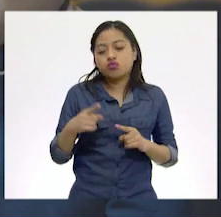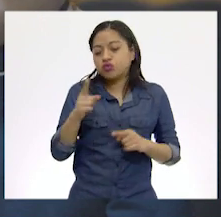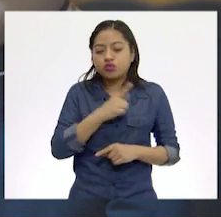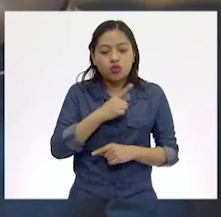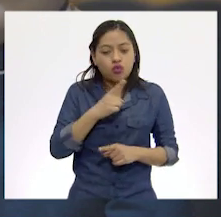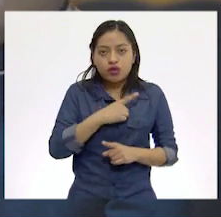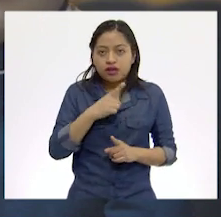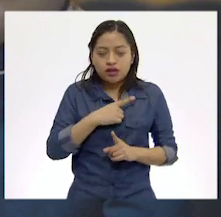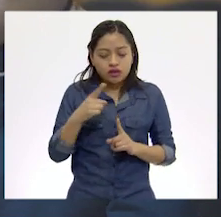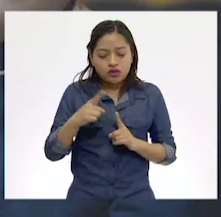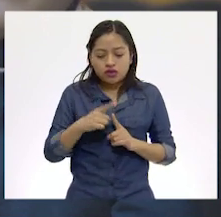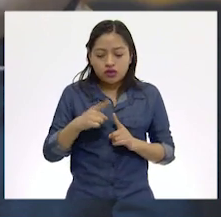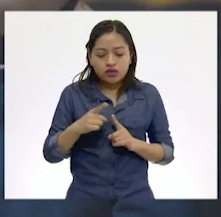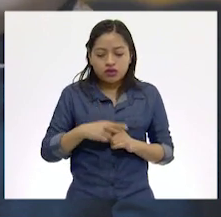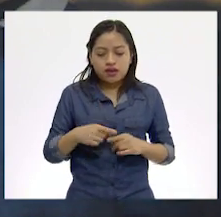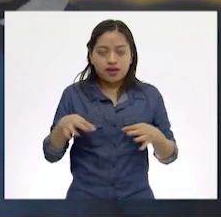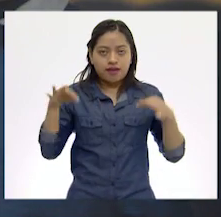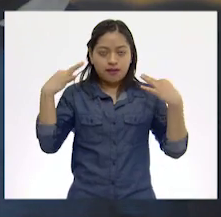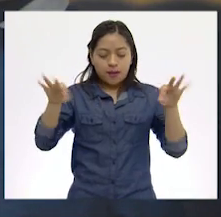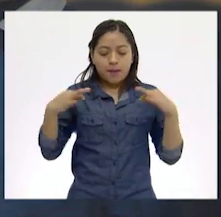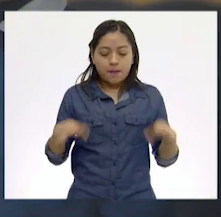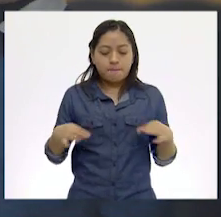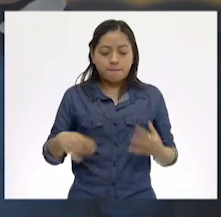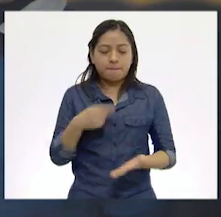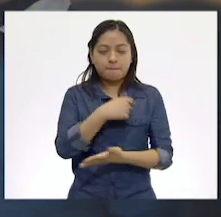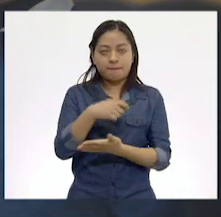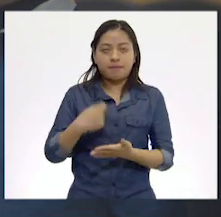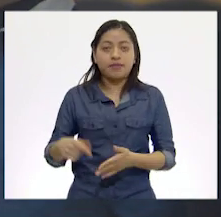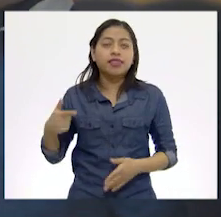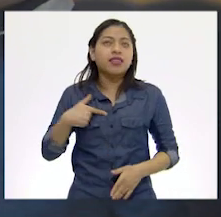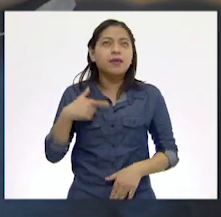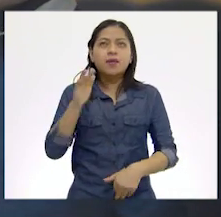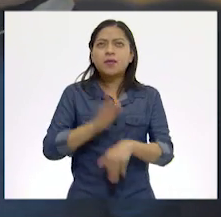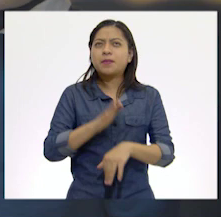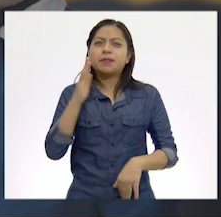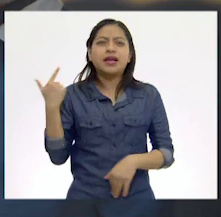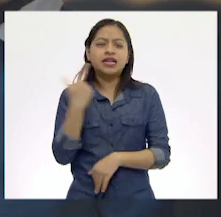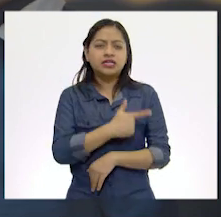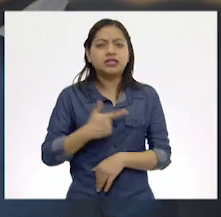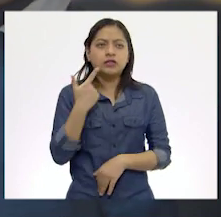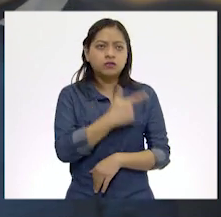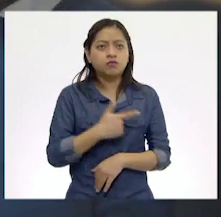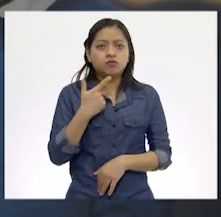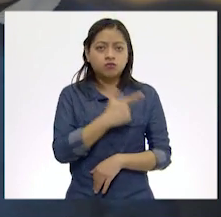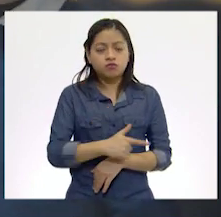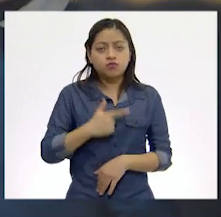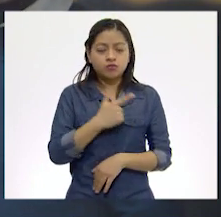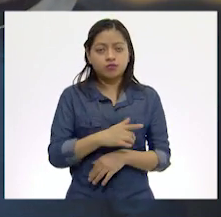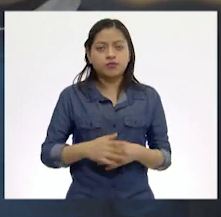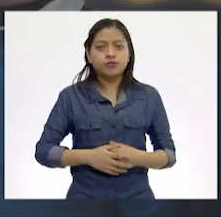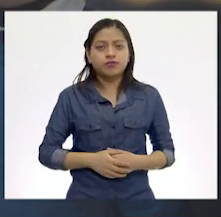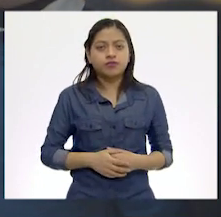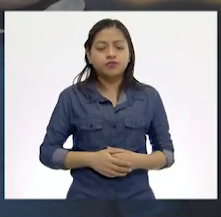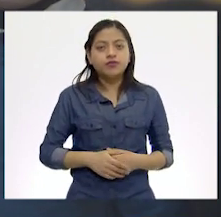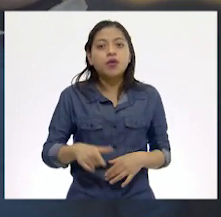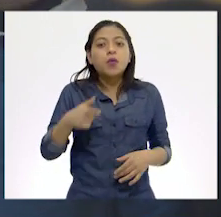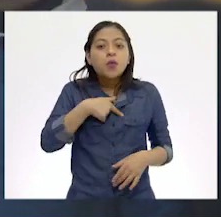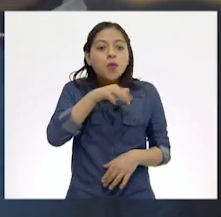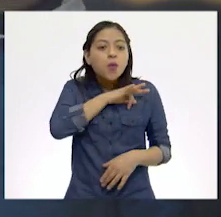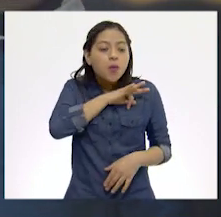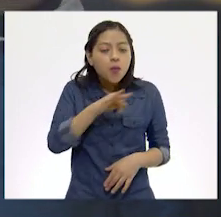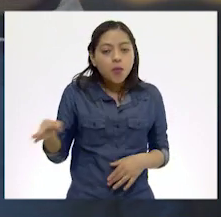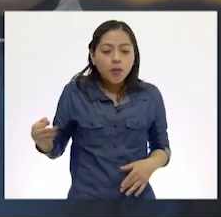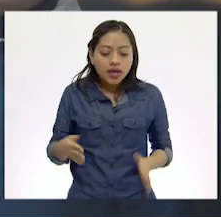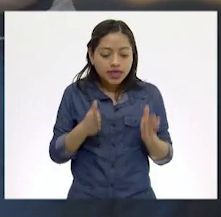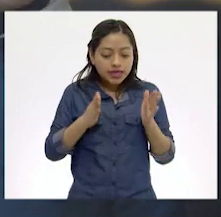en uno, en una hoja. Lo que no me gusta es que no tengo tiempo para conocer a mis